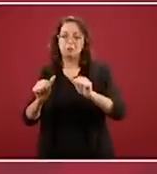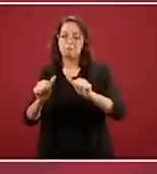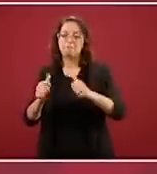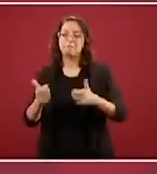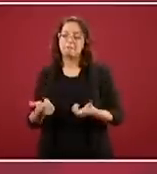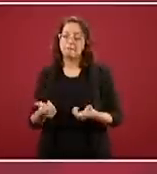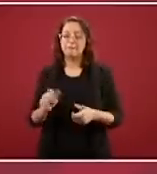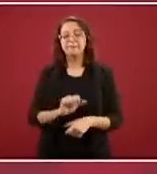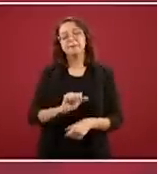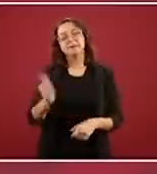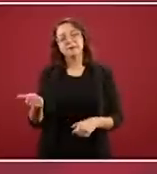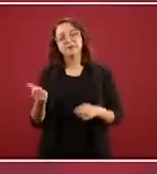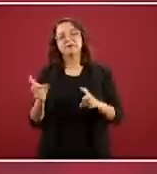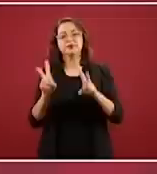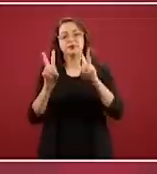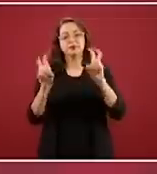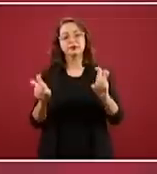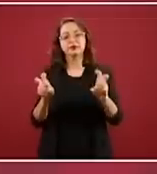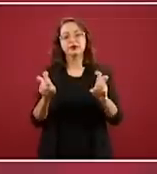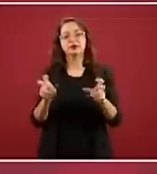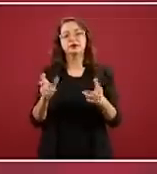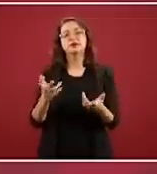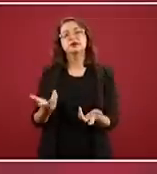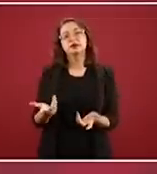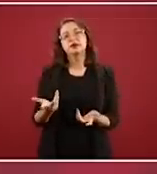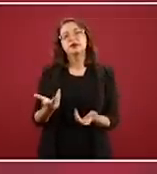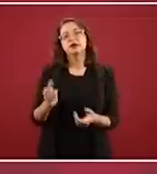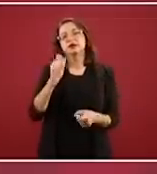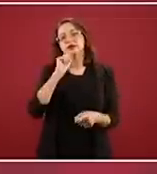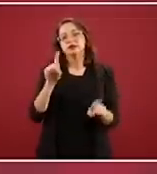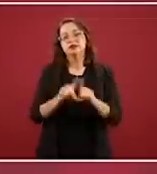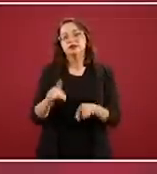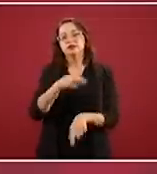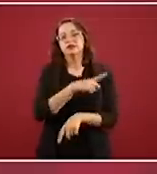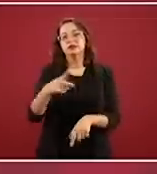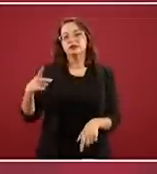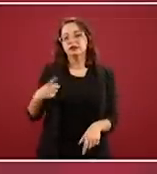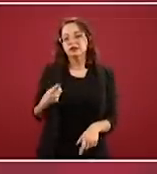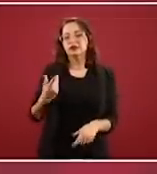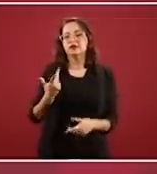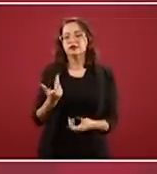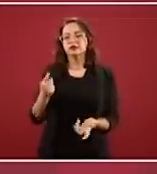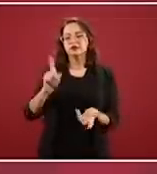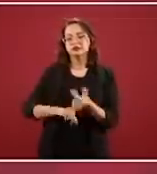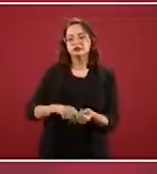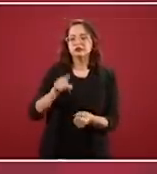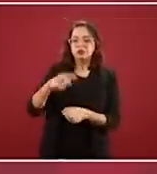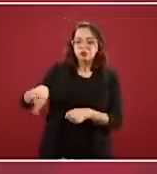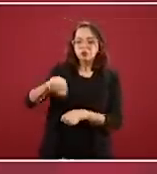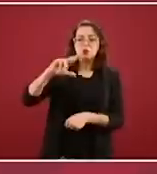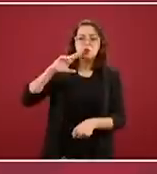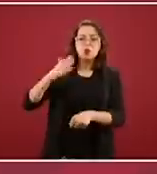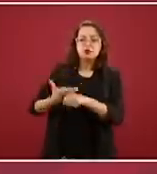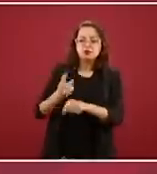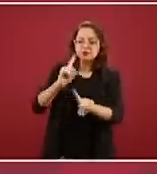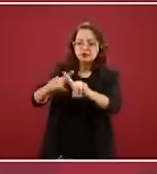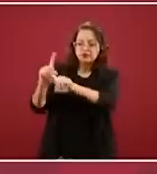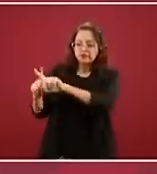también el funcionamiento de los responsables